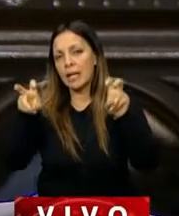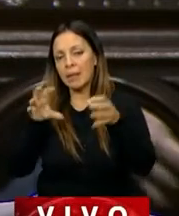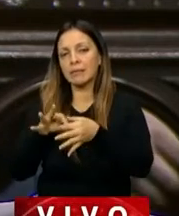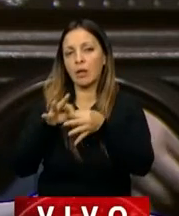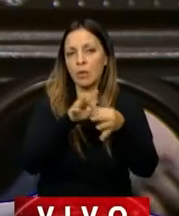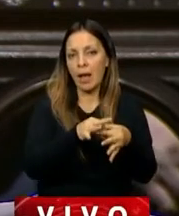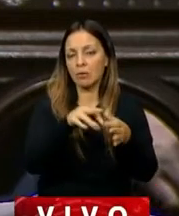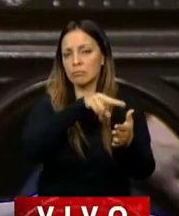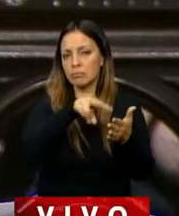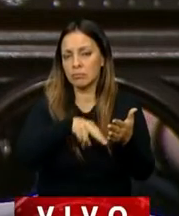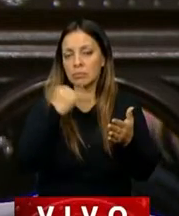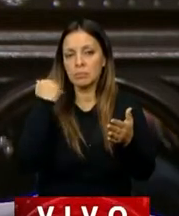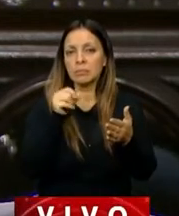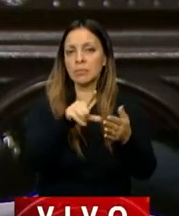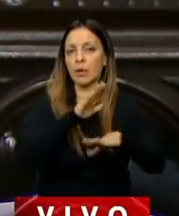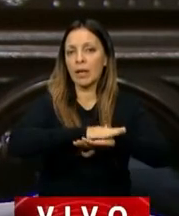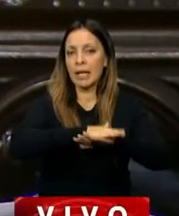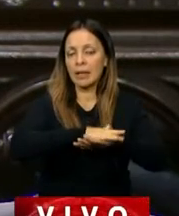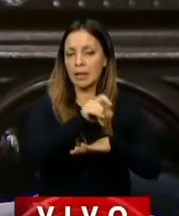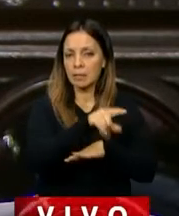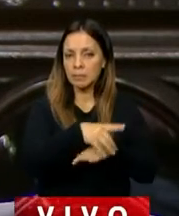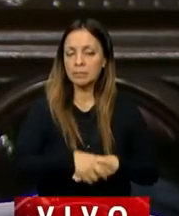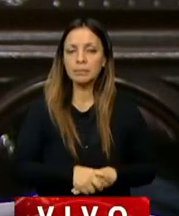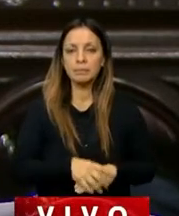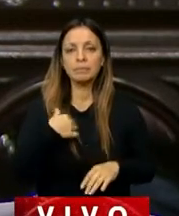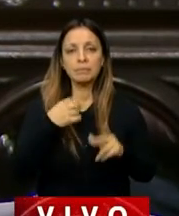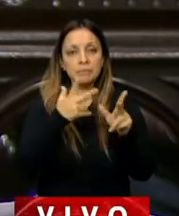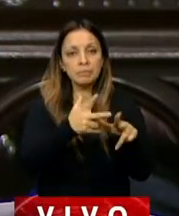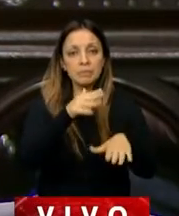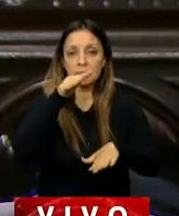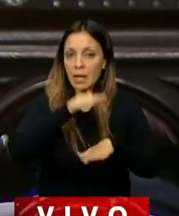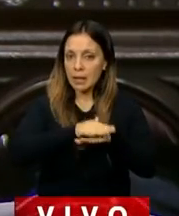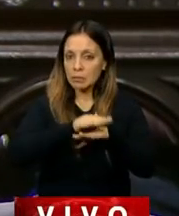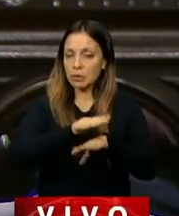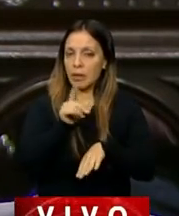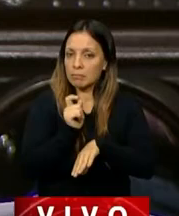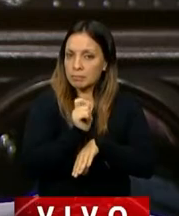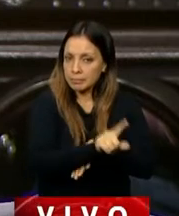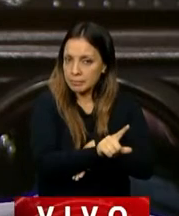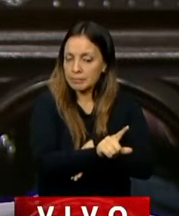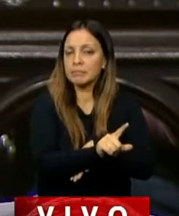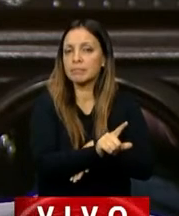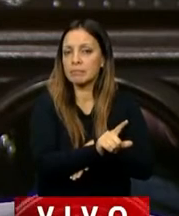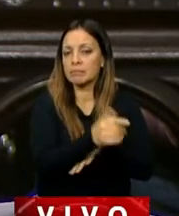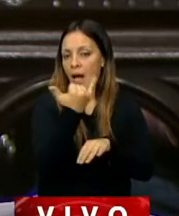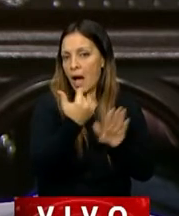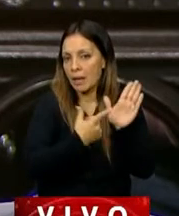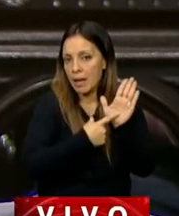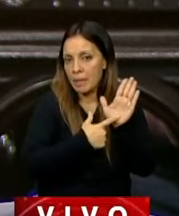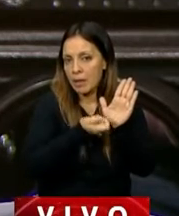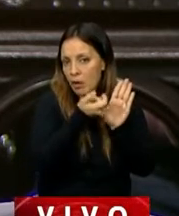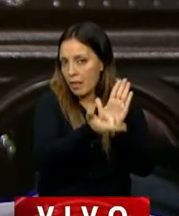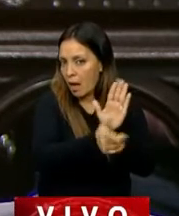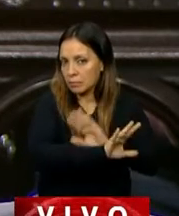hemos leído que tiene que ver con la facultad residual. Yo insisto, ha sido facultad que ha dado, que le brinda el reglamento